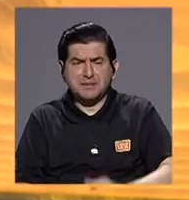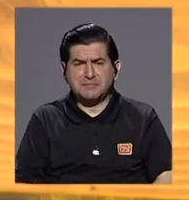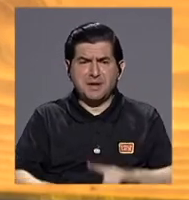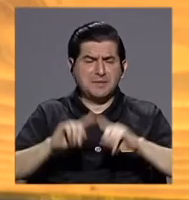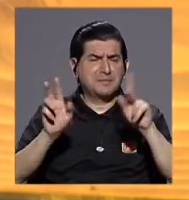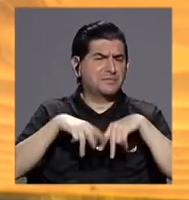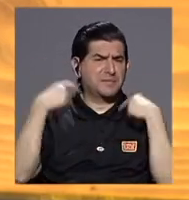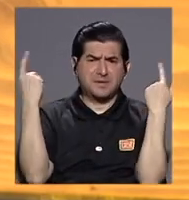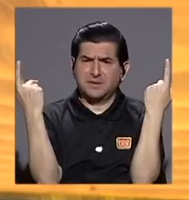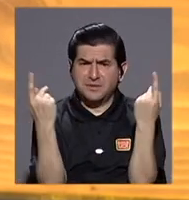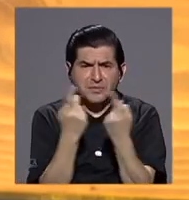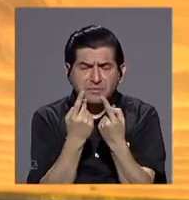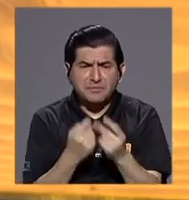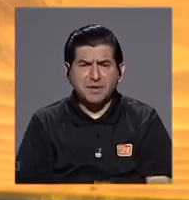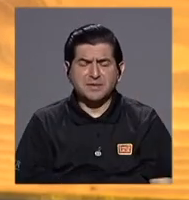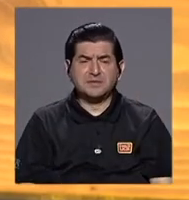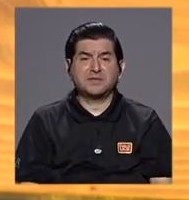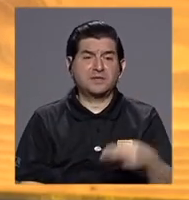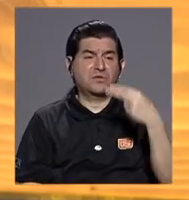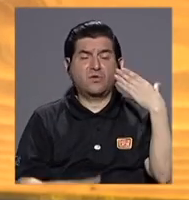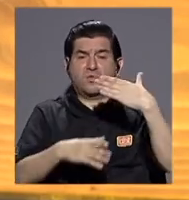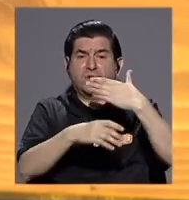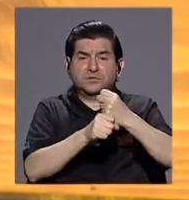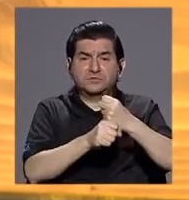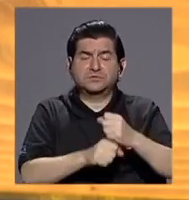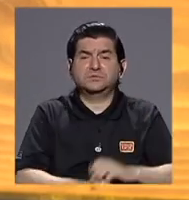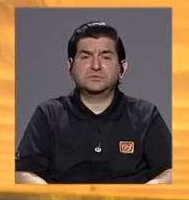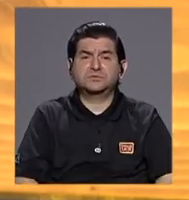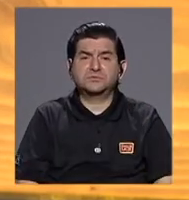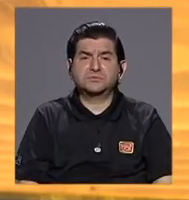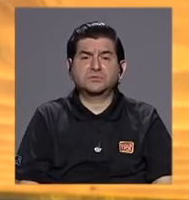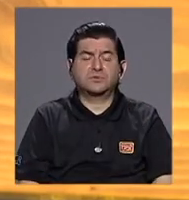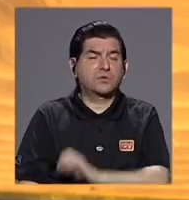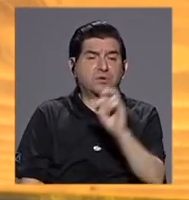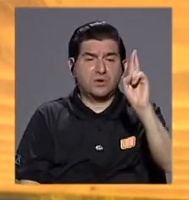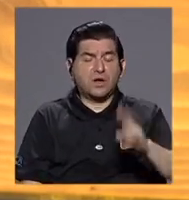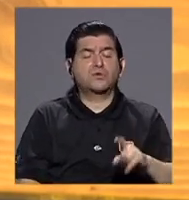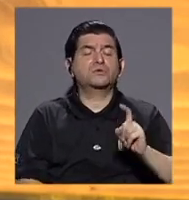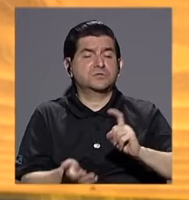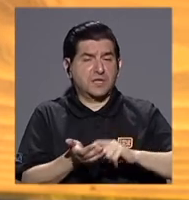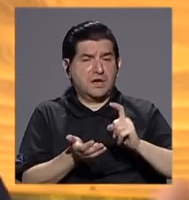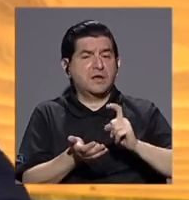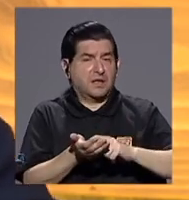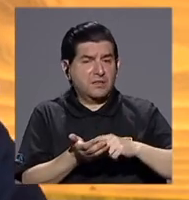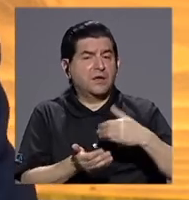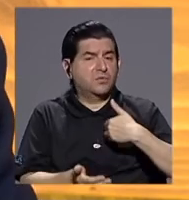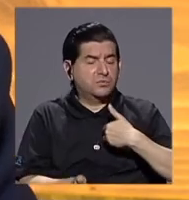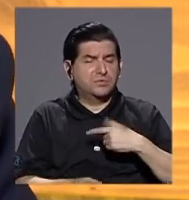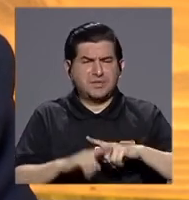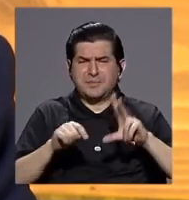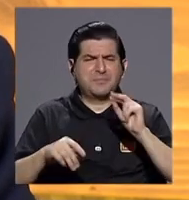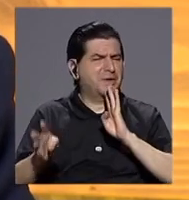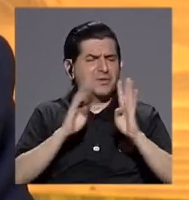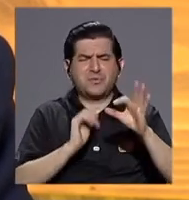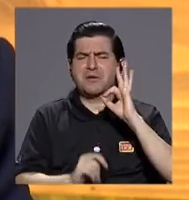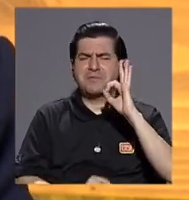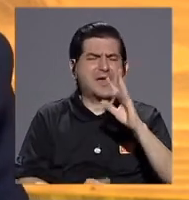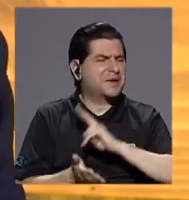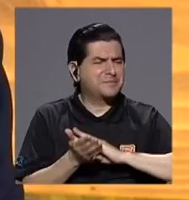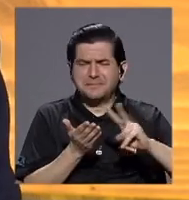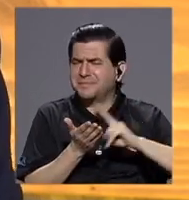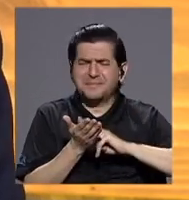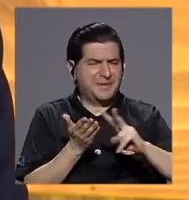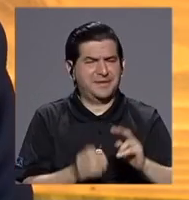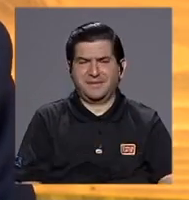es un partido, cuando se haga la historia, al que Costa Rica le debe mucho. Pero no, no me ponga a hablar bien de Liberación,